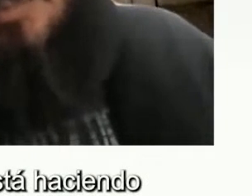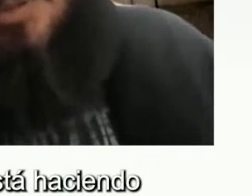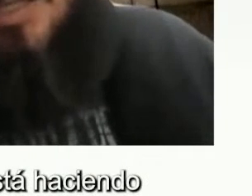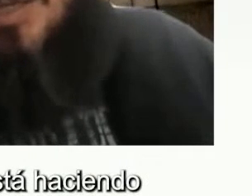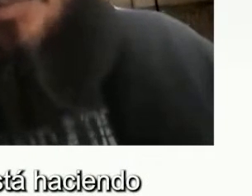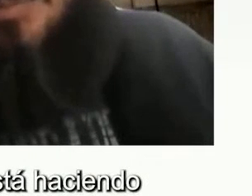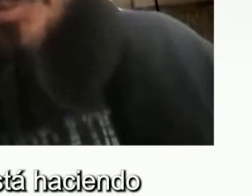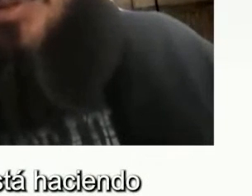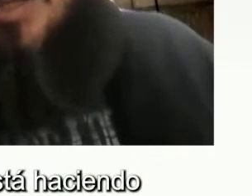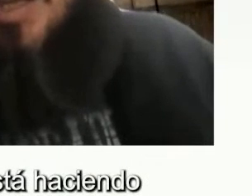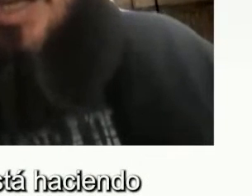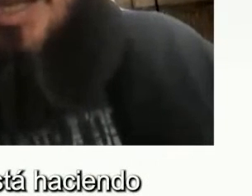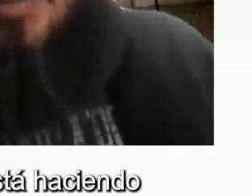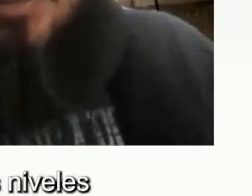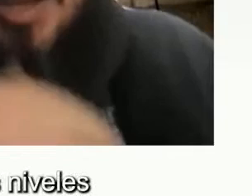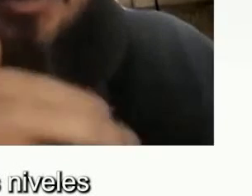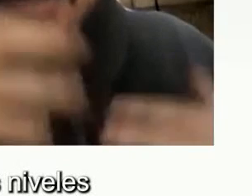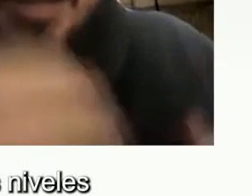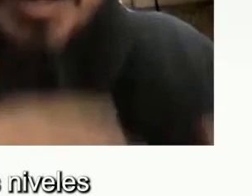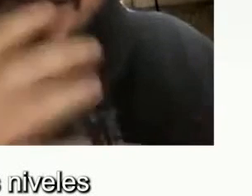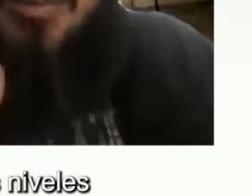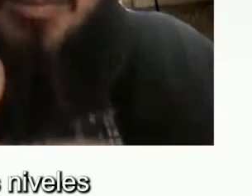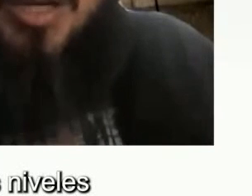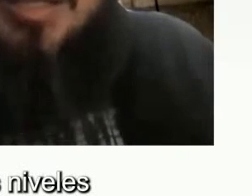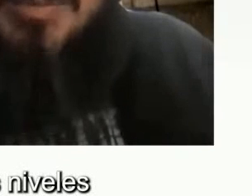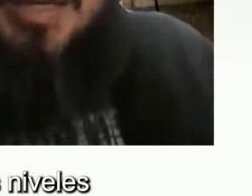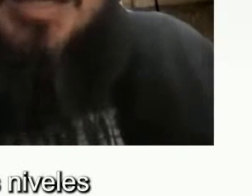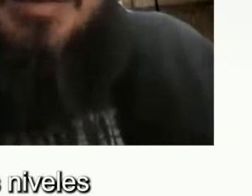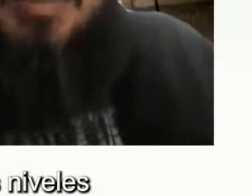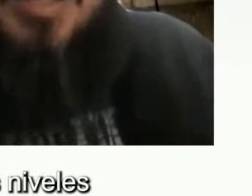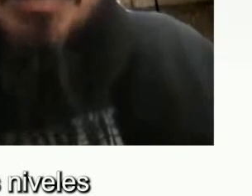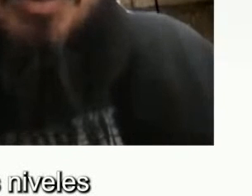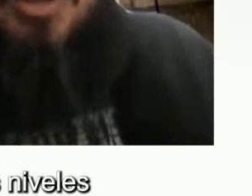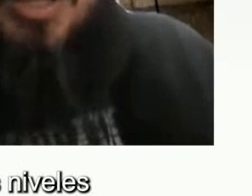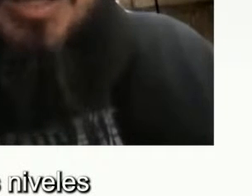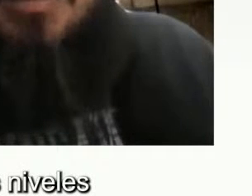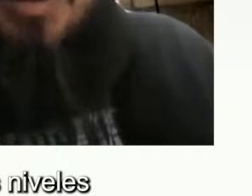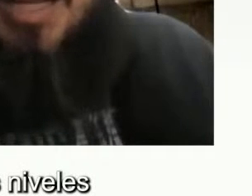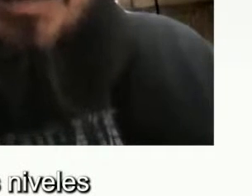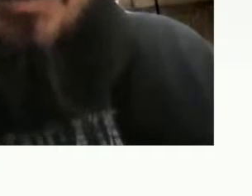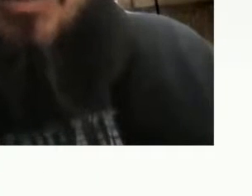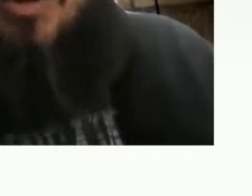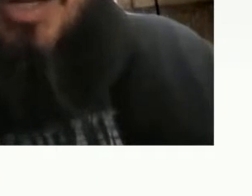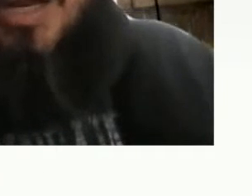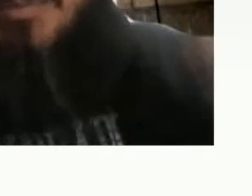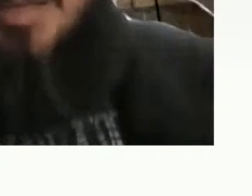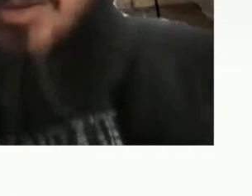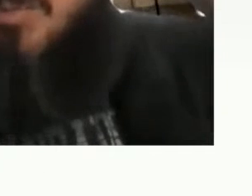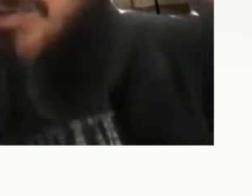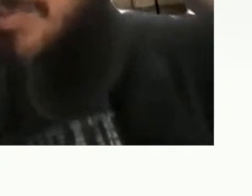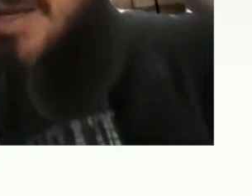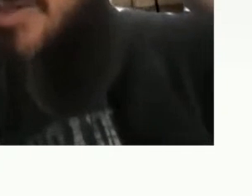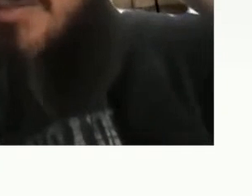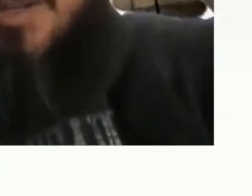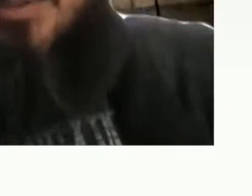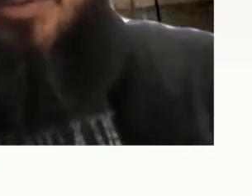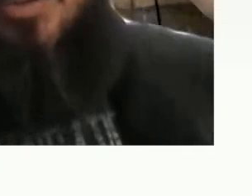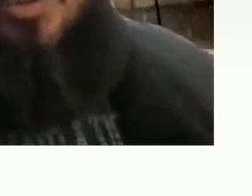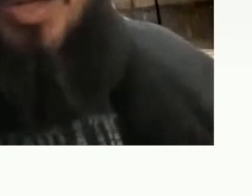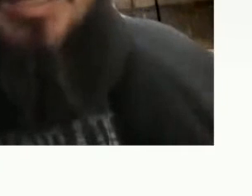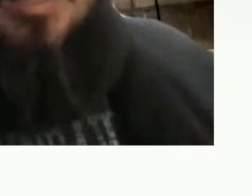haciendo todo el día por la chamba, pues... Entonces digamos que establecí como tres niveles que me parecía importante reflejar. Uno que era más como el plano